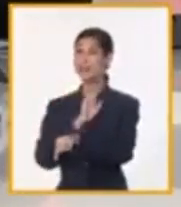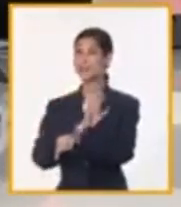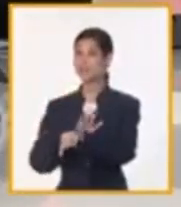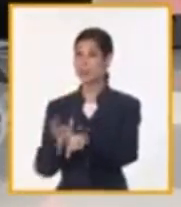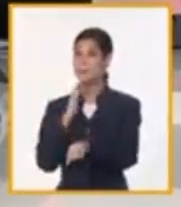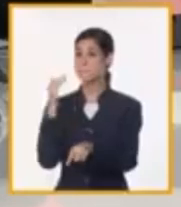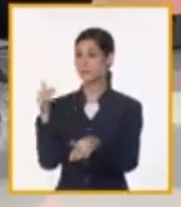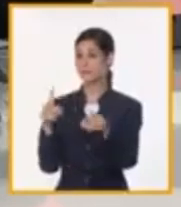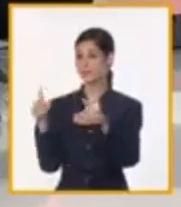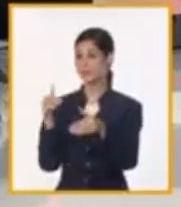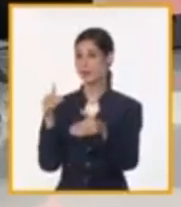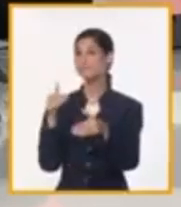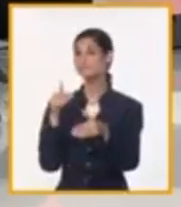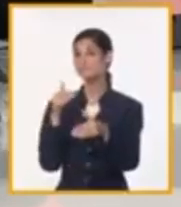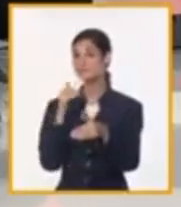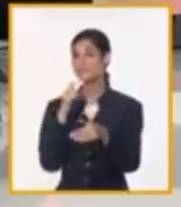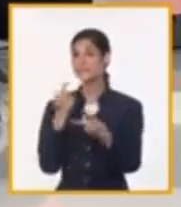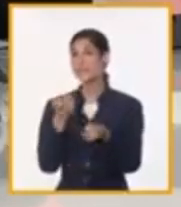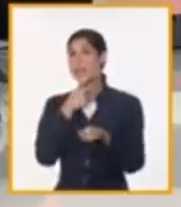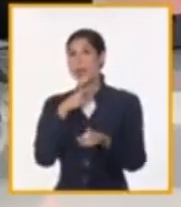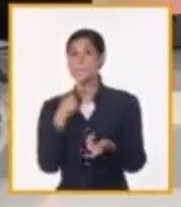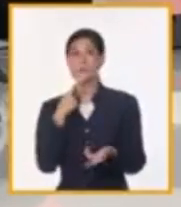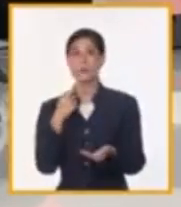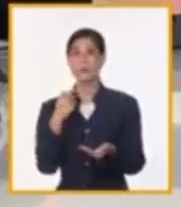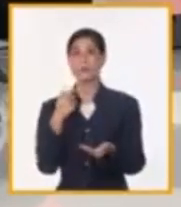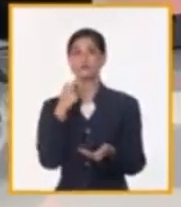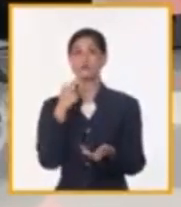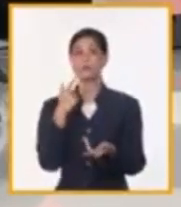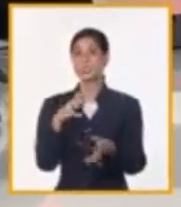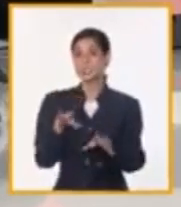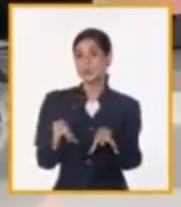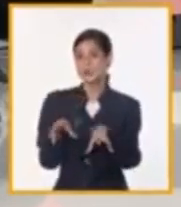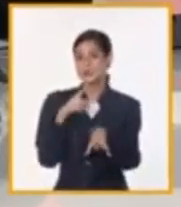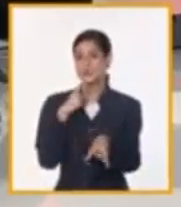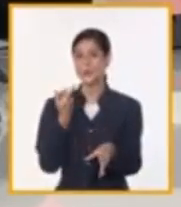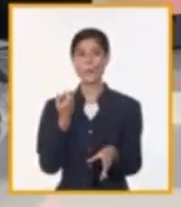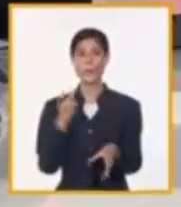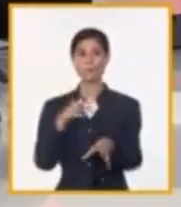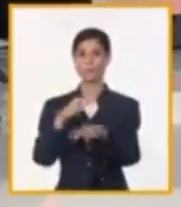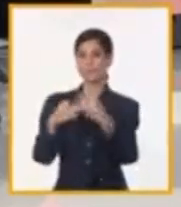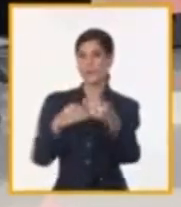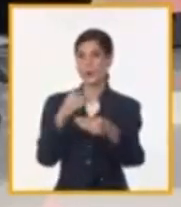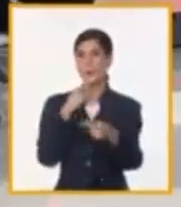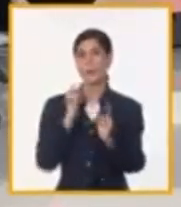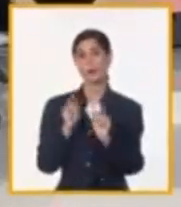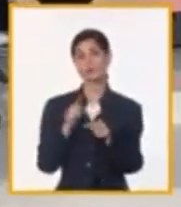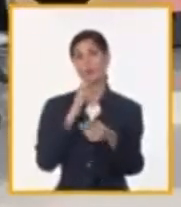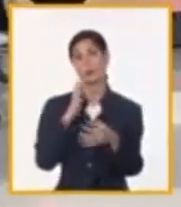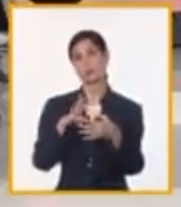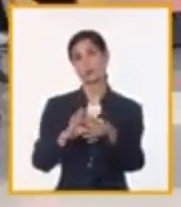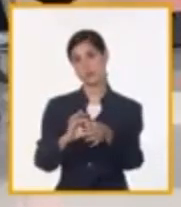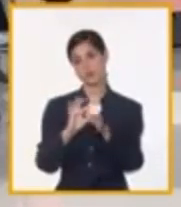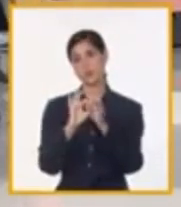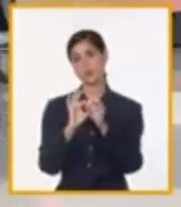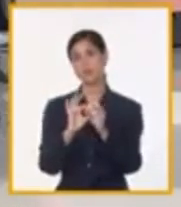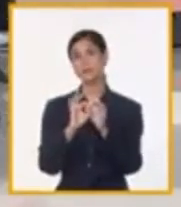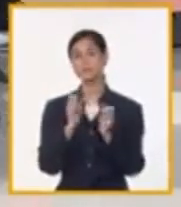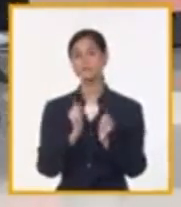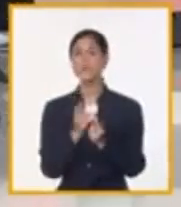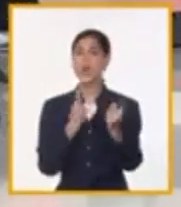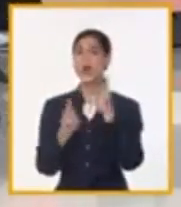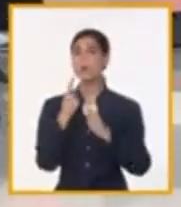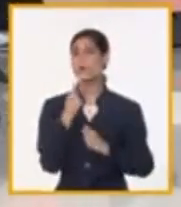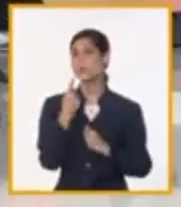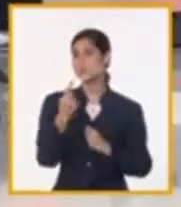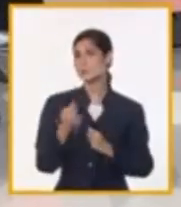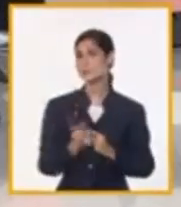telesur en momentos muy tenso de de de ese proceso y y mucha gente decían hay una diferencia grandísima entre lo que